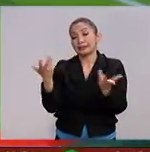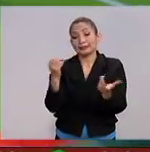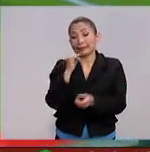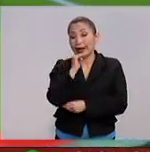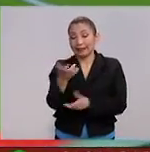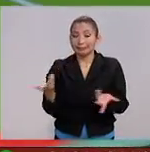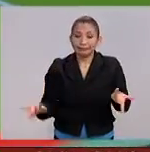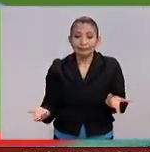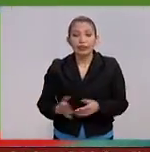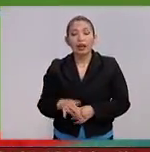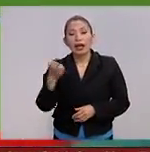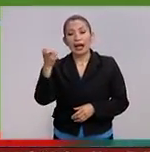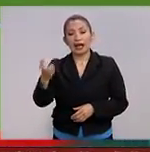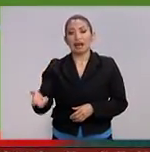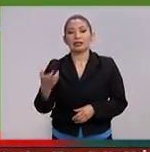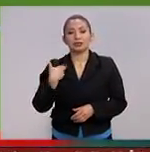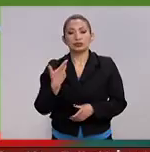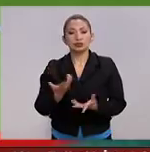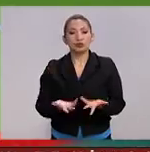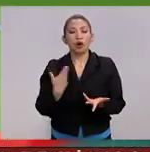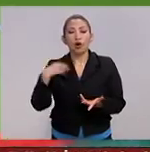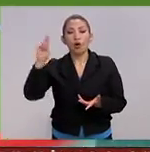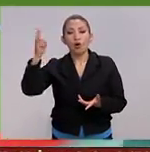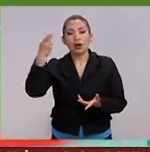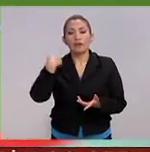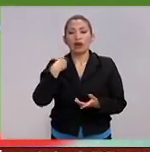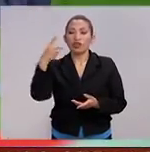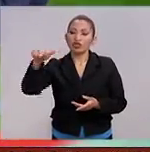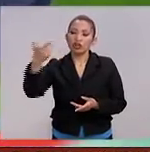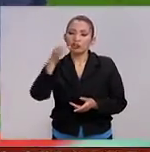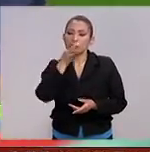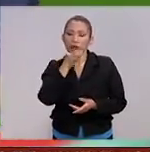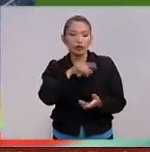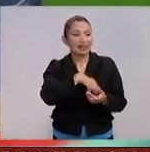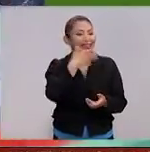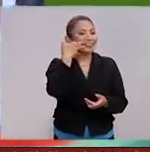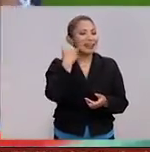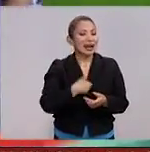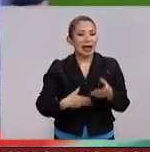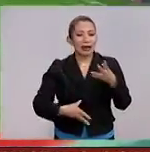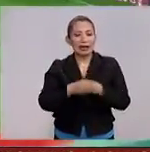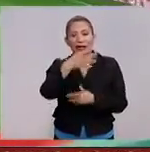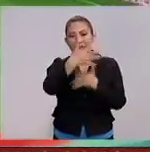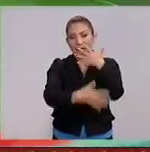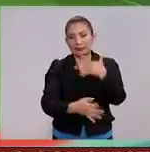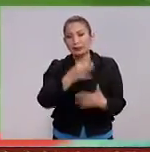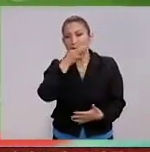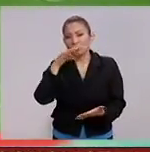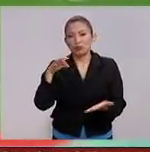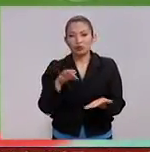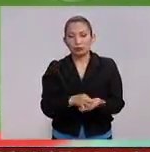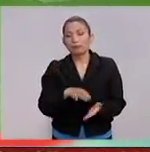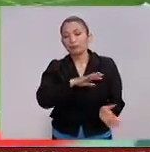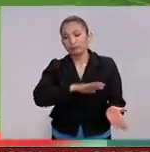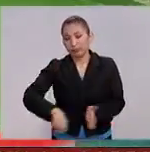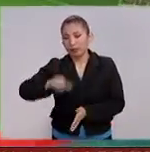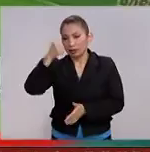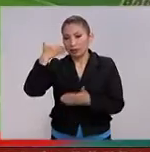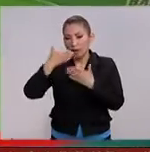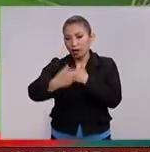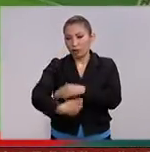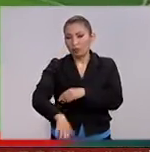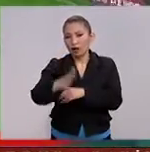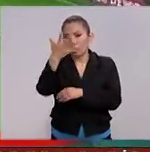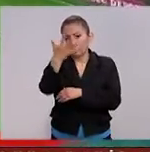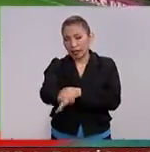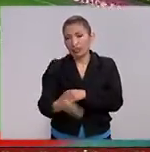nada con esto bueno pues los pumas quedan con 12 puntos y los tigres llegan a 15 unidades el resto de la jornada número